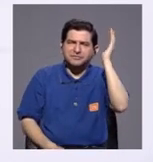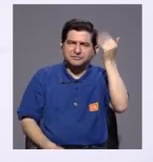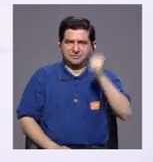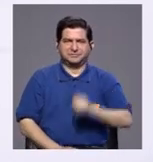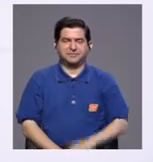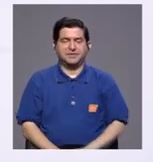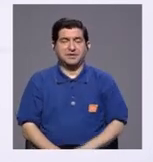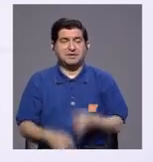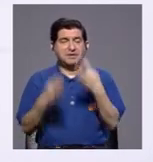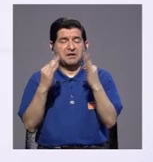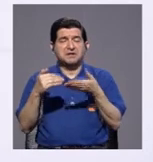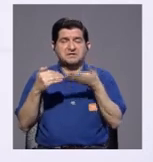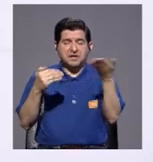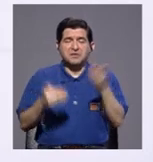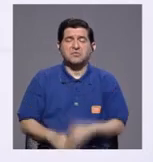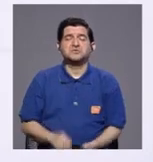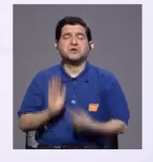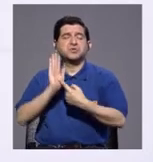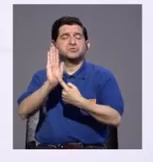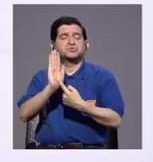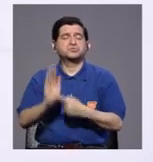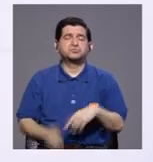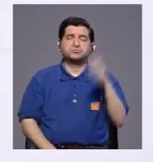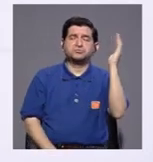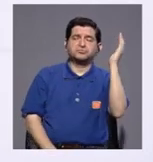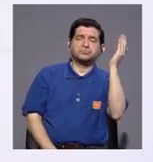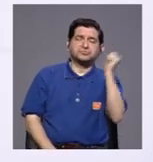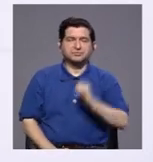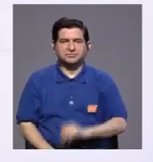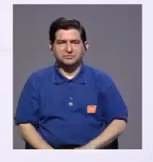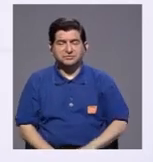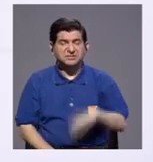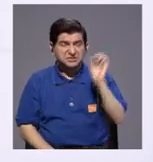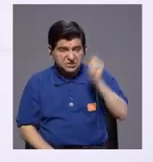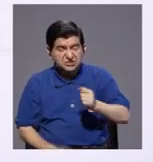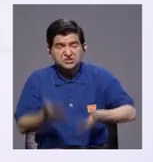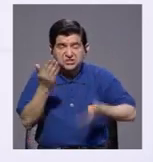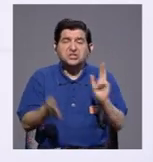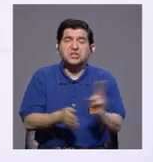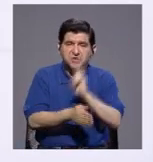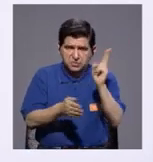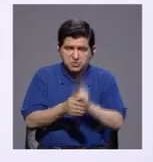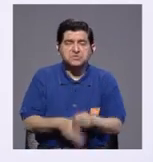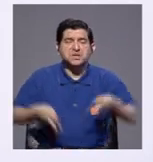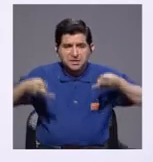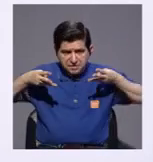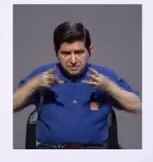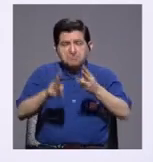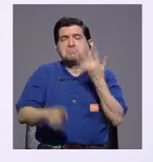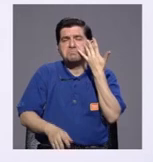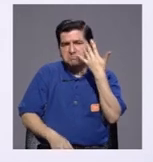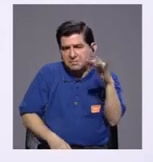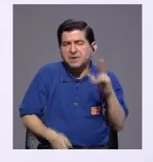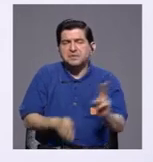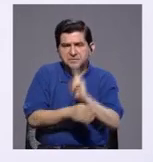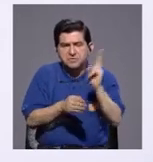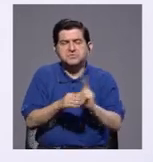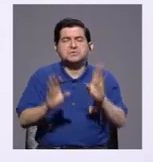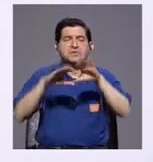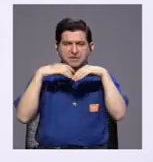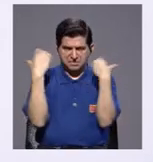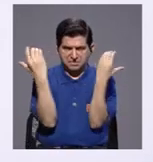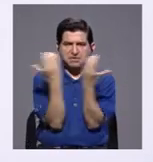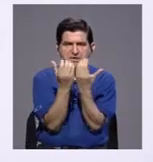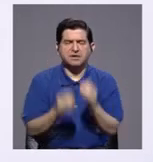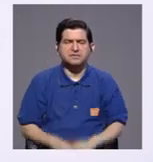y querer hacer las cosas con presentaciones en realidad sí pues hemos utilizado una metodología parecida a la que usamos en las clases